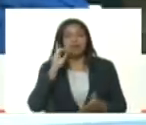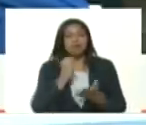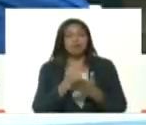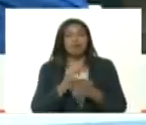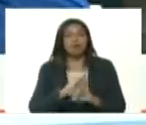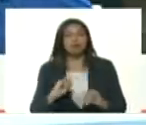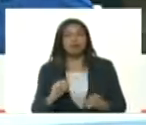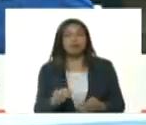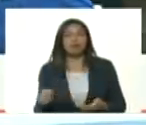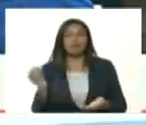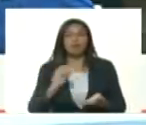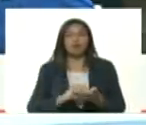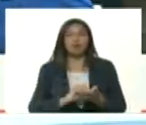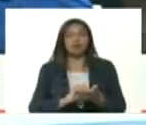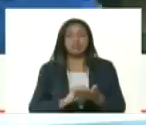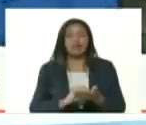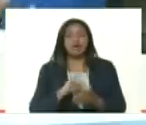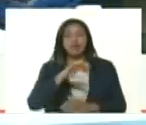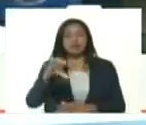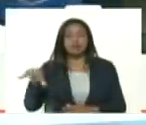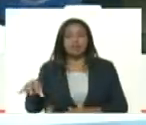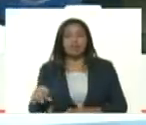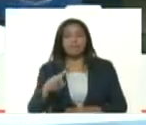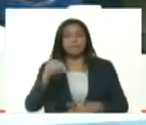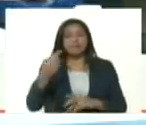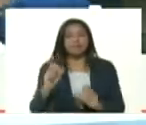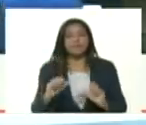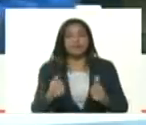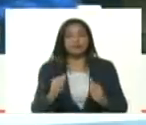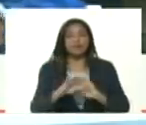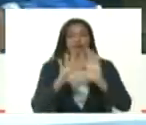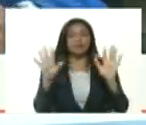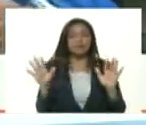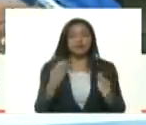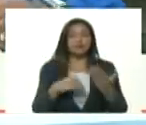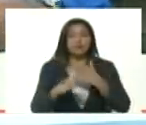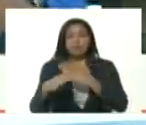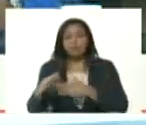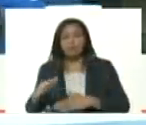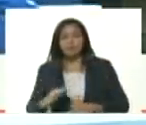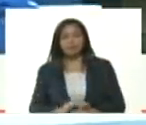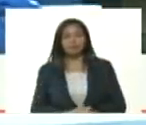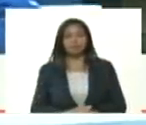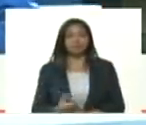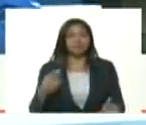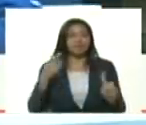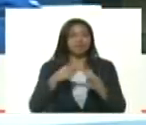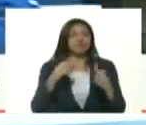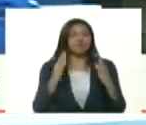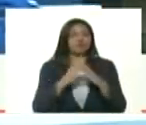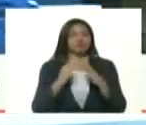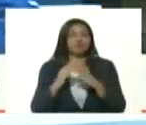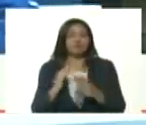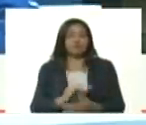pruebas, regresen a sus estados a partir de mañana en la mañana. Los vamos a llevar directo a sus